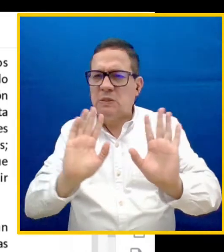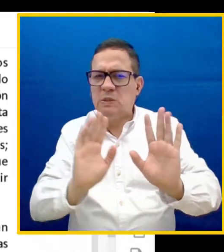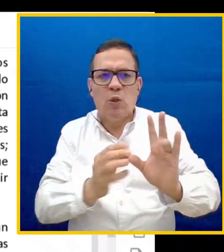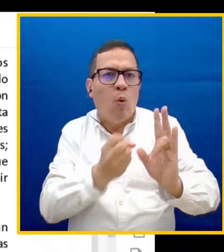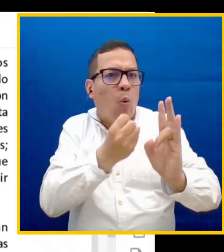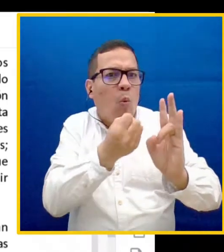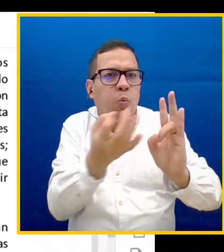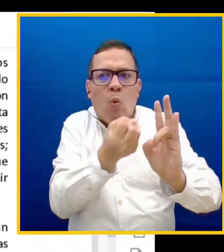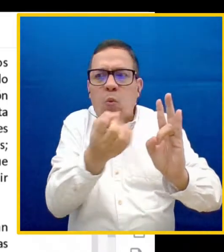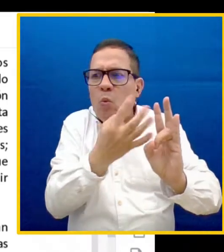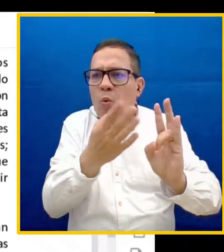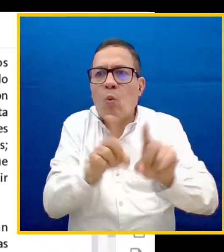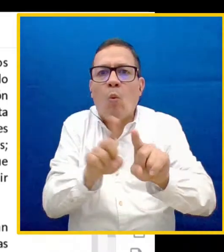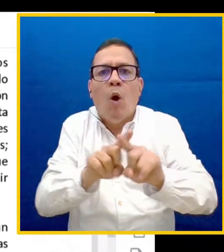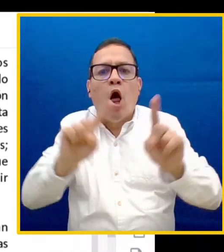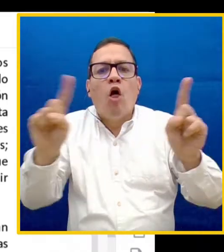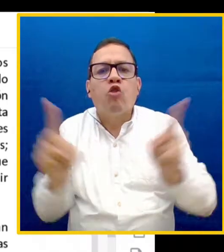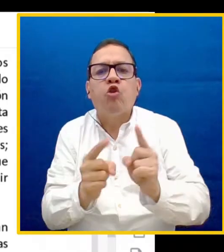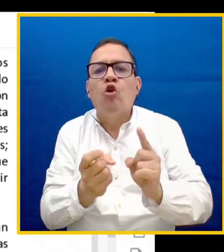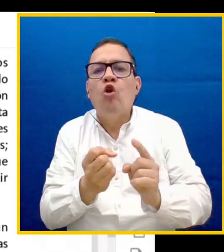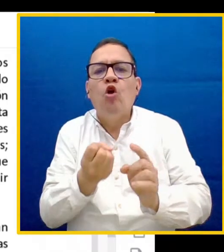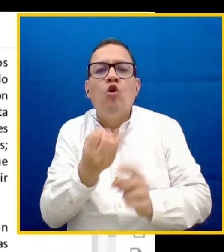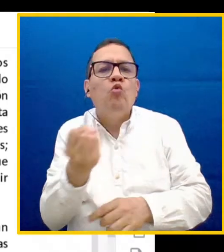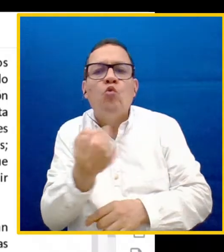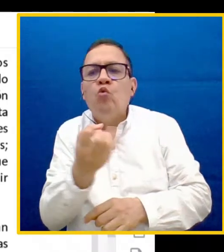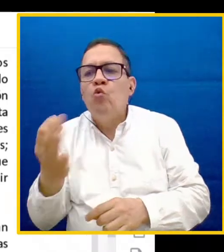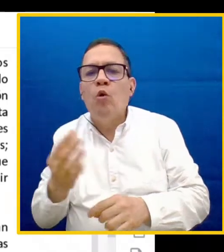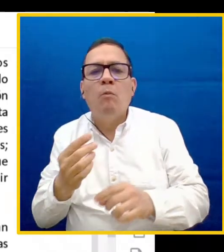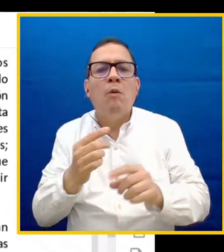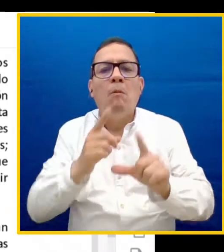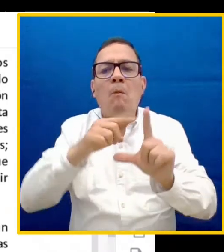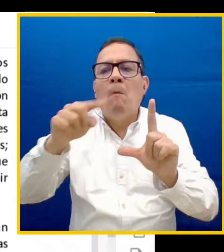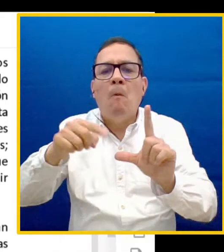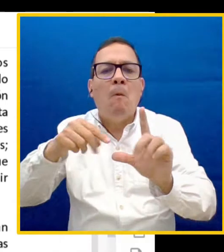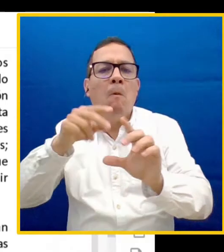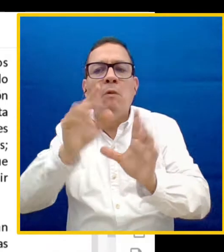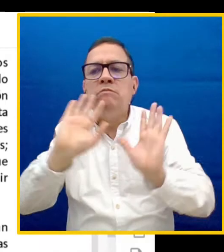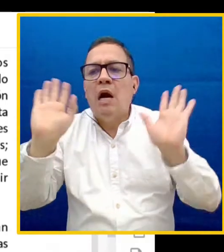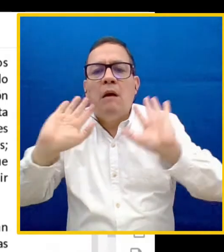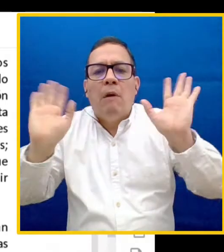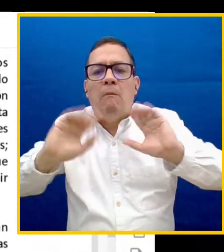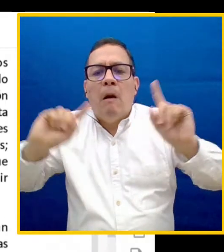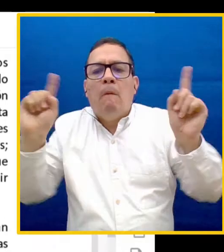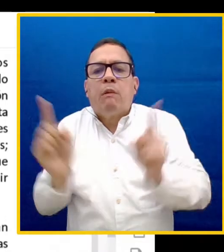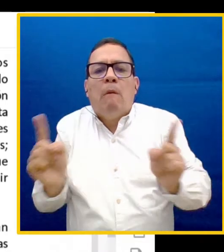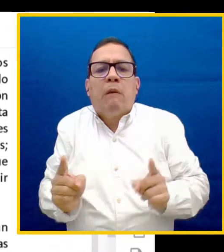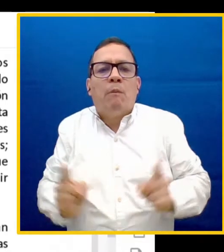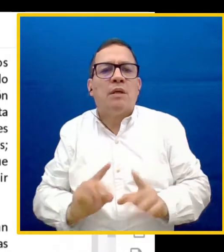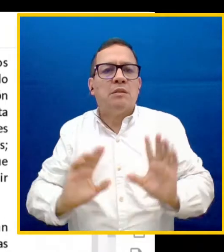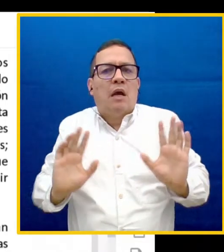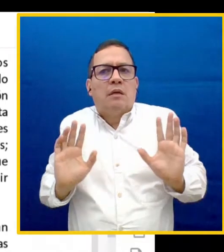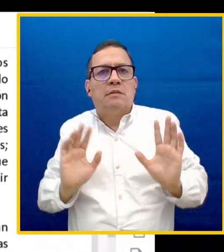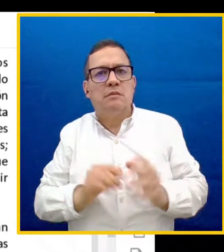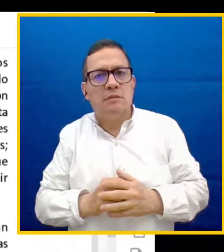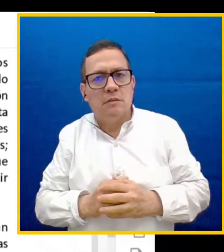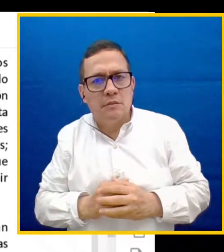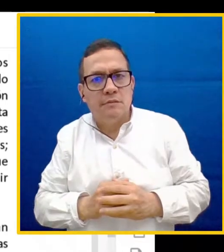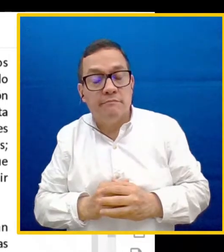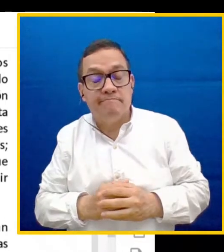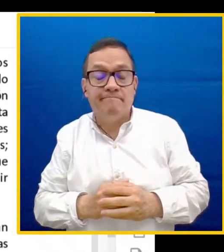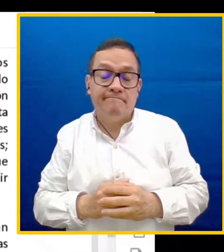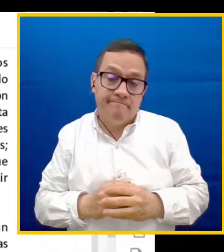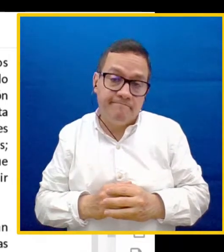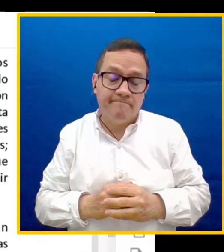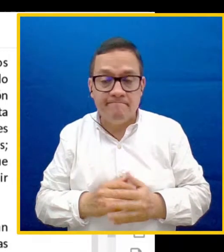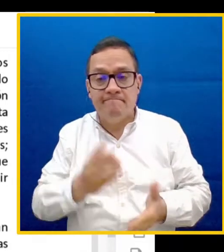a un cúmulo de datos numéricos y sus posteriores lecturas lineales. No obstante,